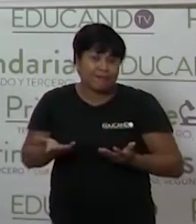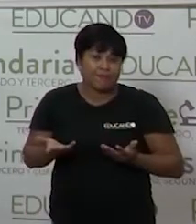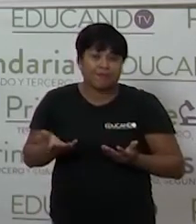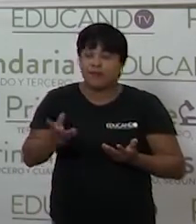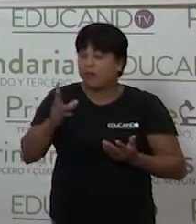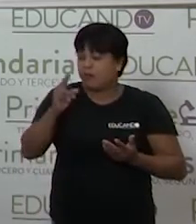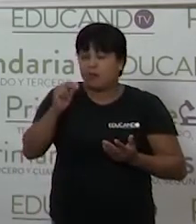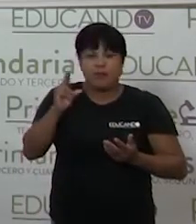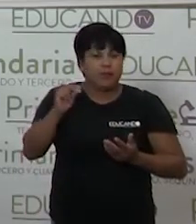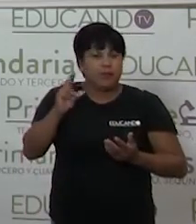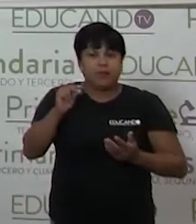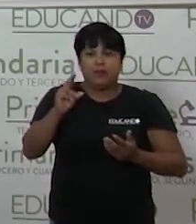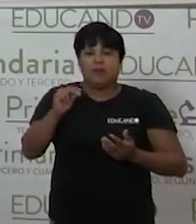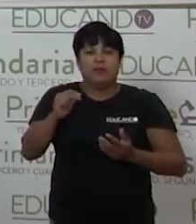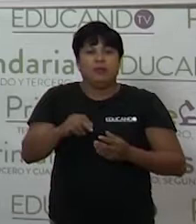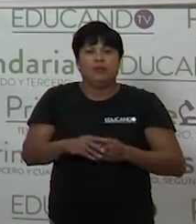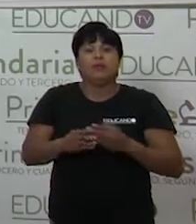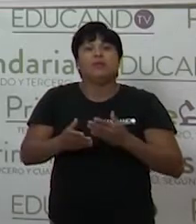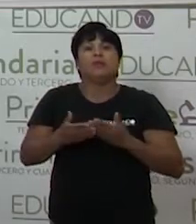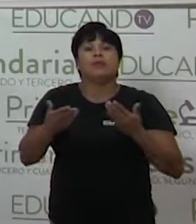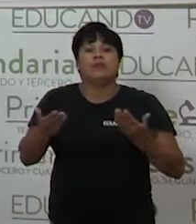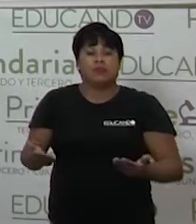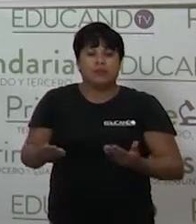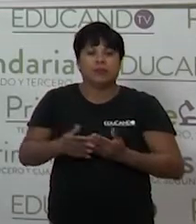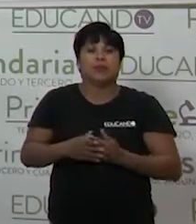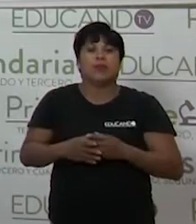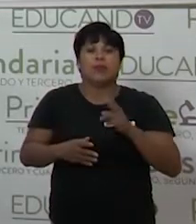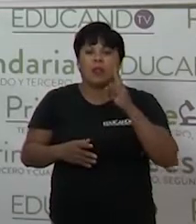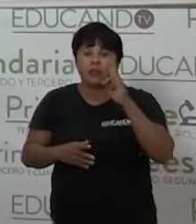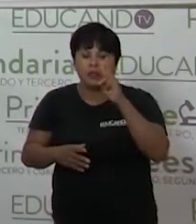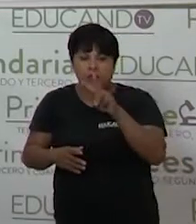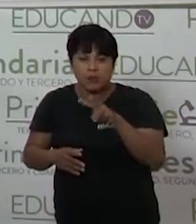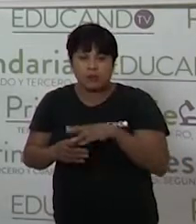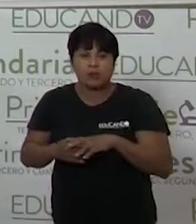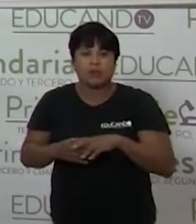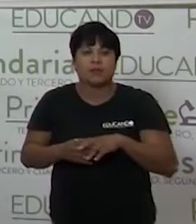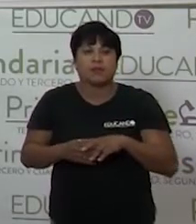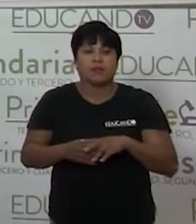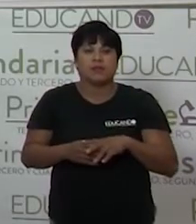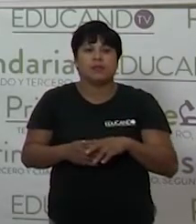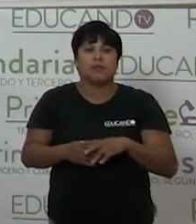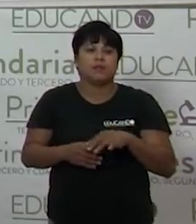no ahora bien vamos a ver